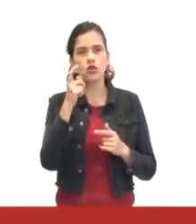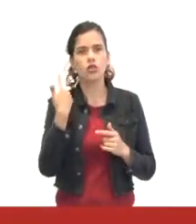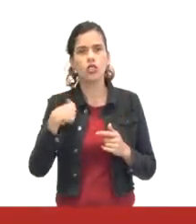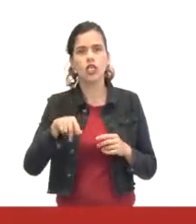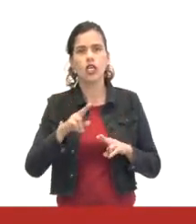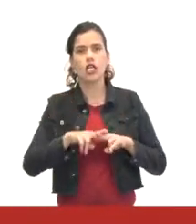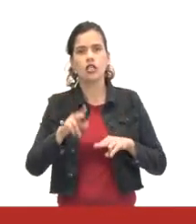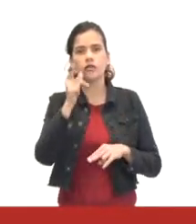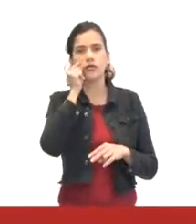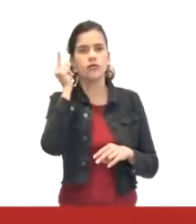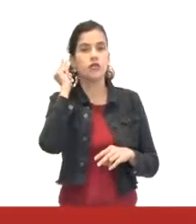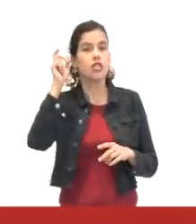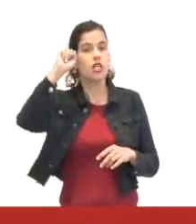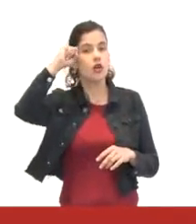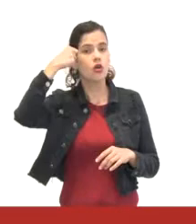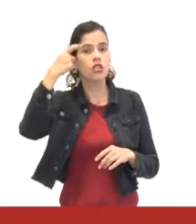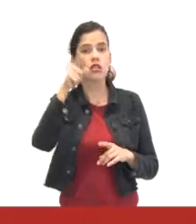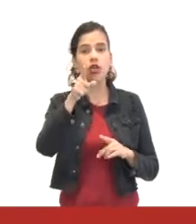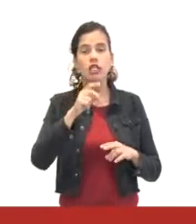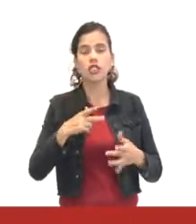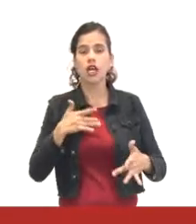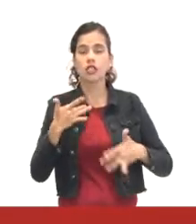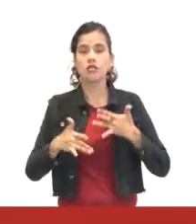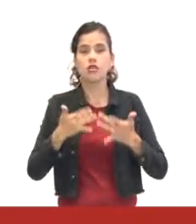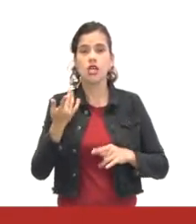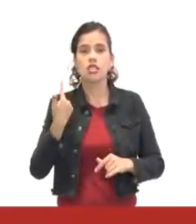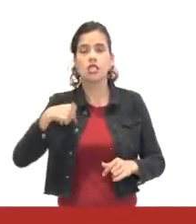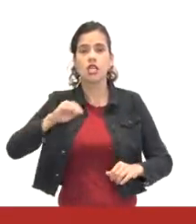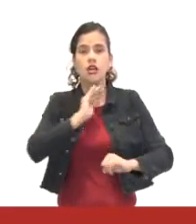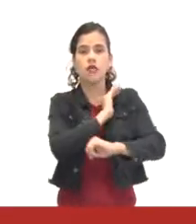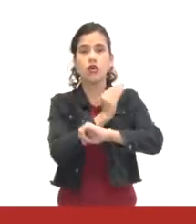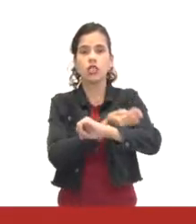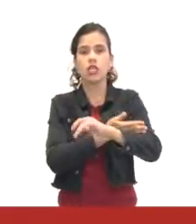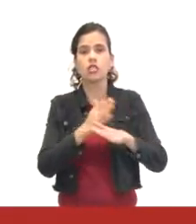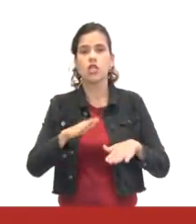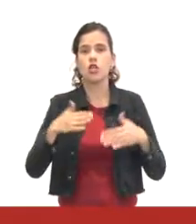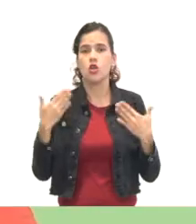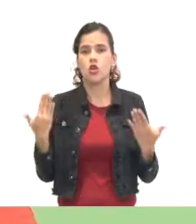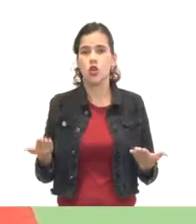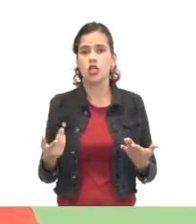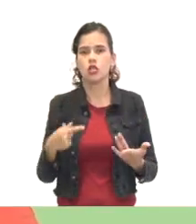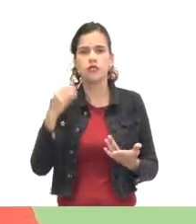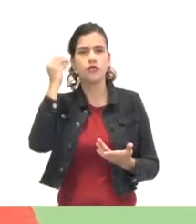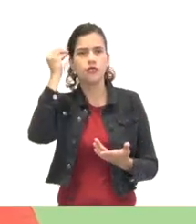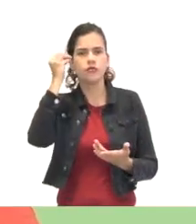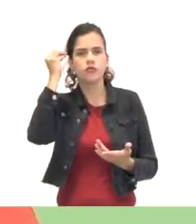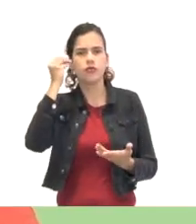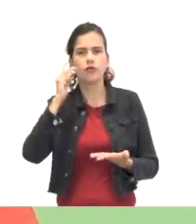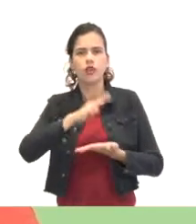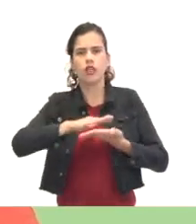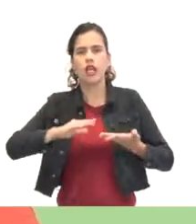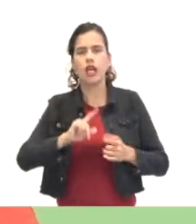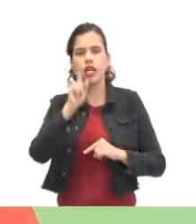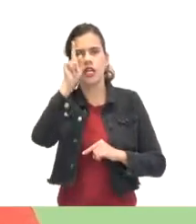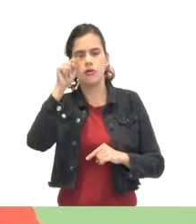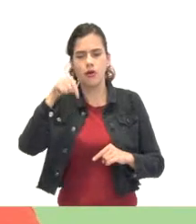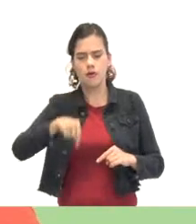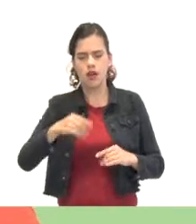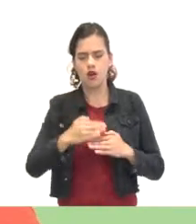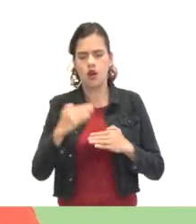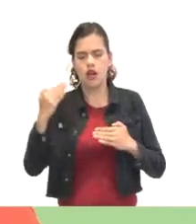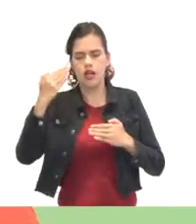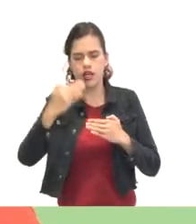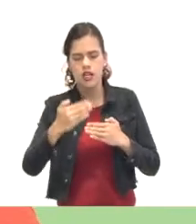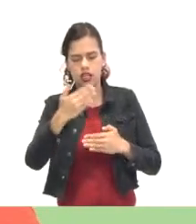recordando que estas actividades deben fortalecer lo que son las nociones básicas, arriba, abajo,